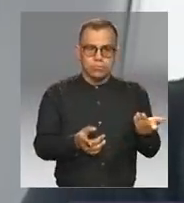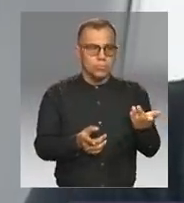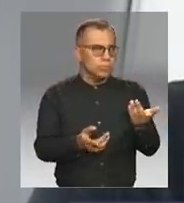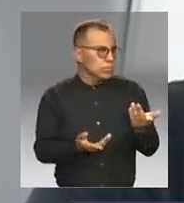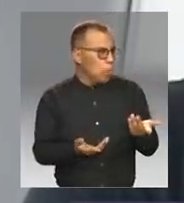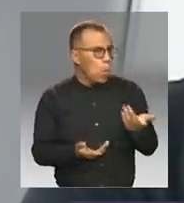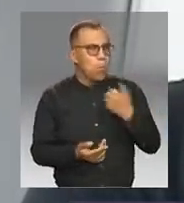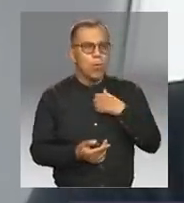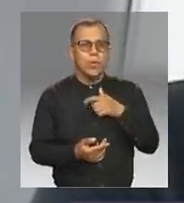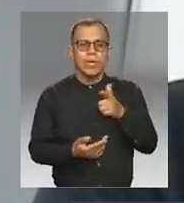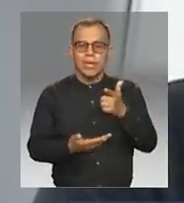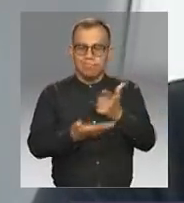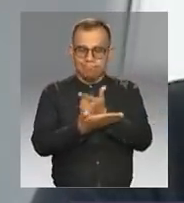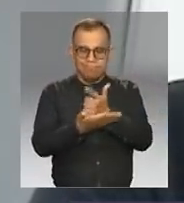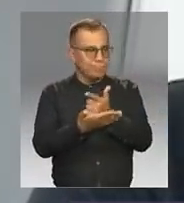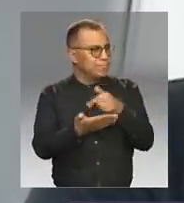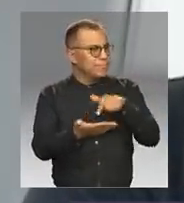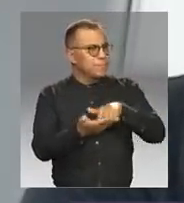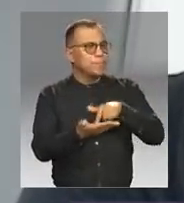como el libro